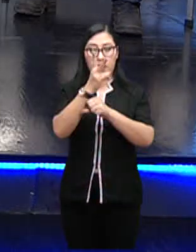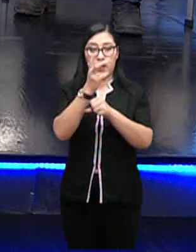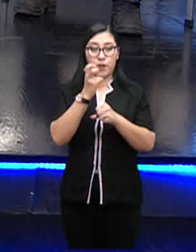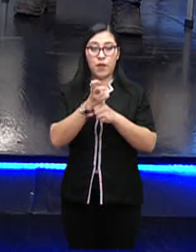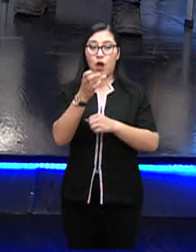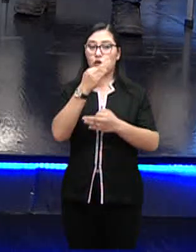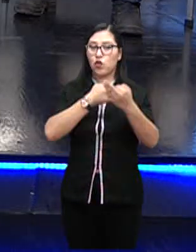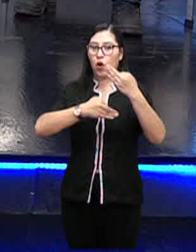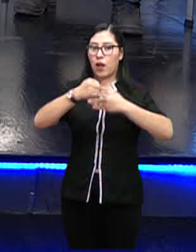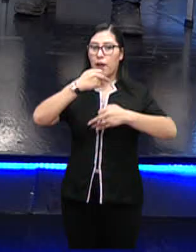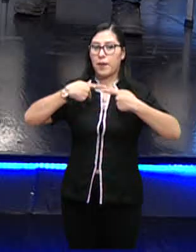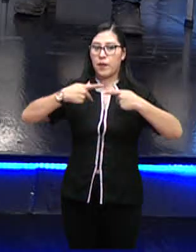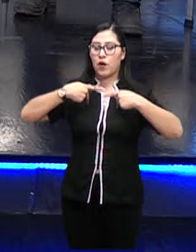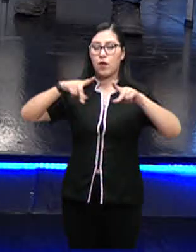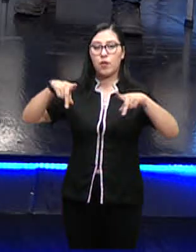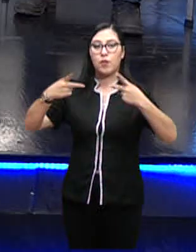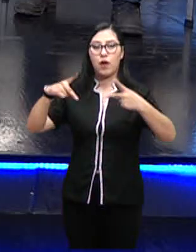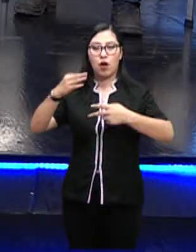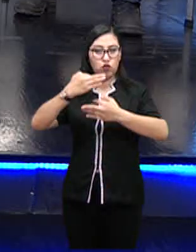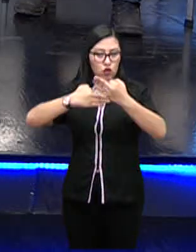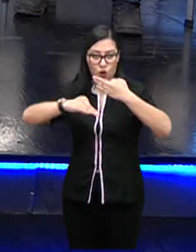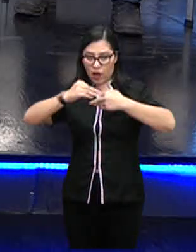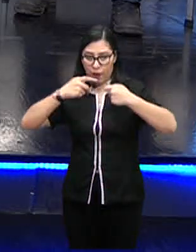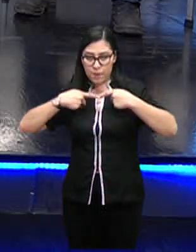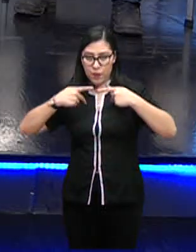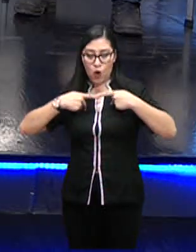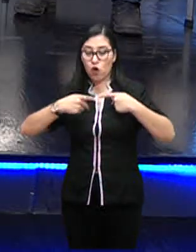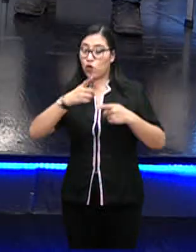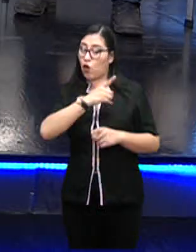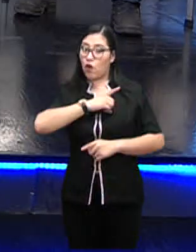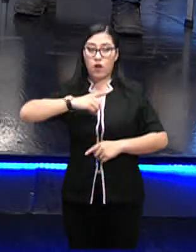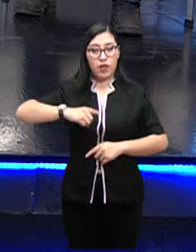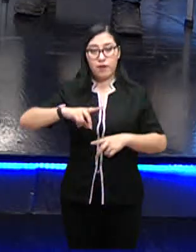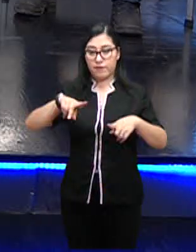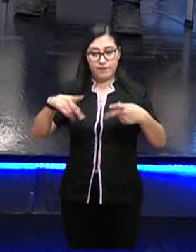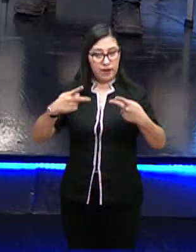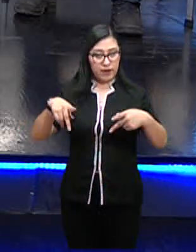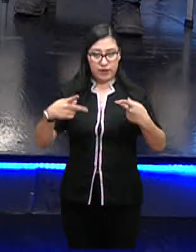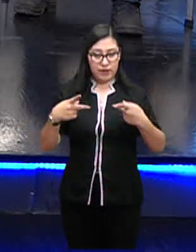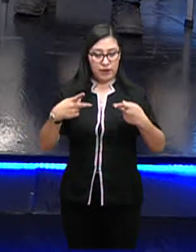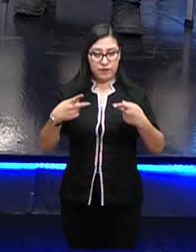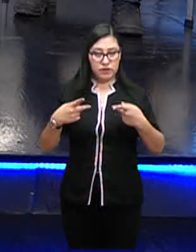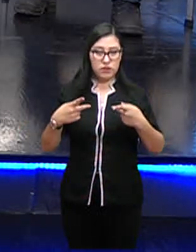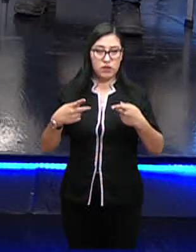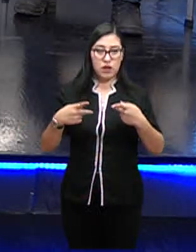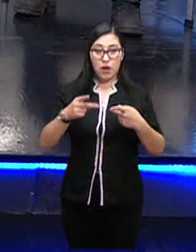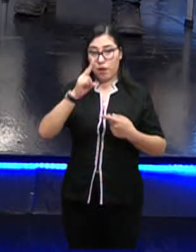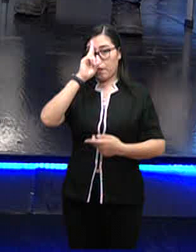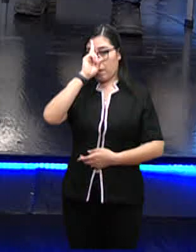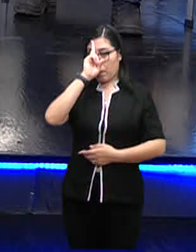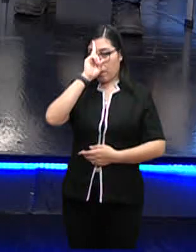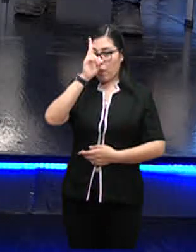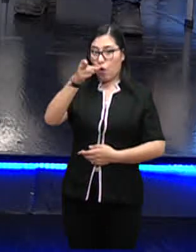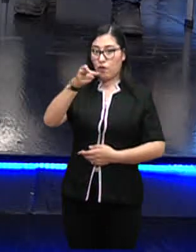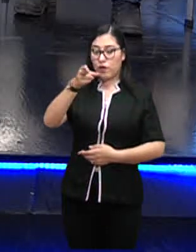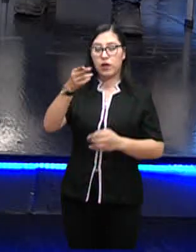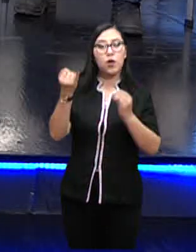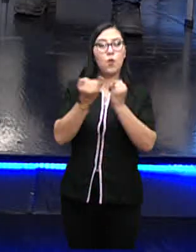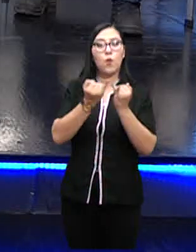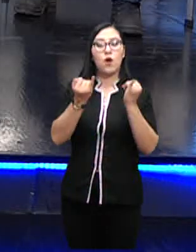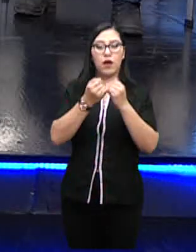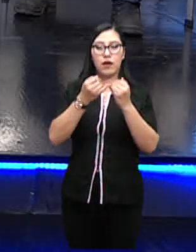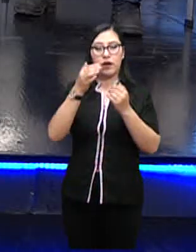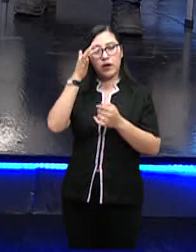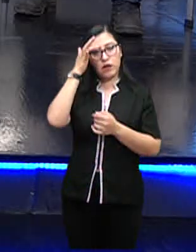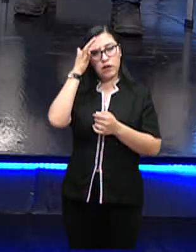nuestros comerciantes, a todos nuestros agremiados, a no venderla, a no expenderla, queda totalmente prohibido. Inclusive cuando se nos ha